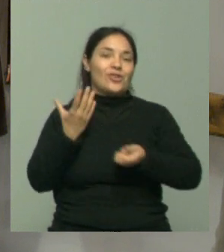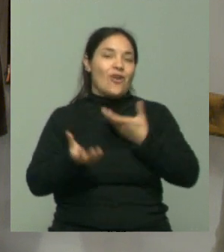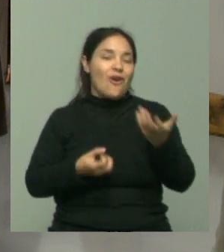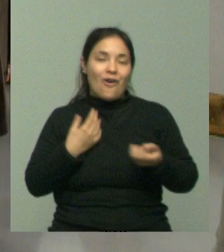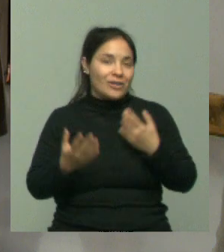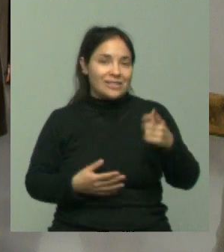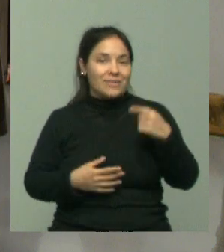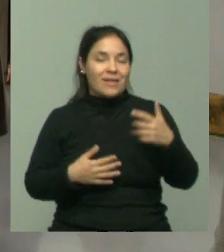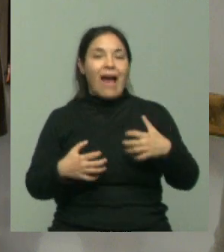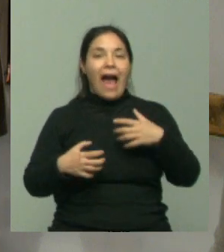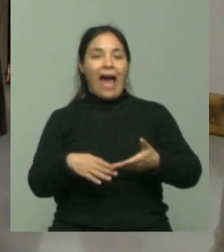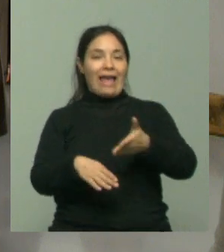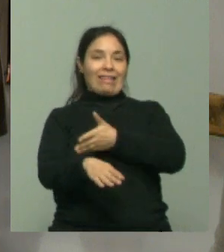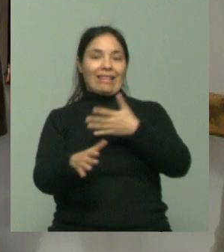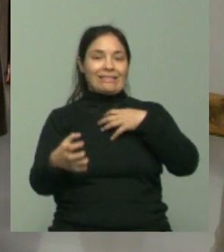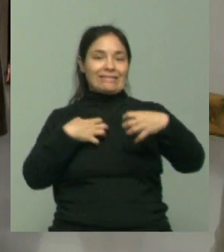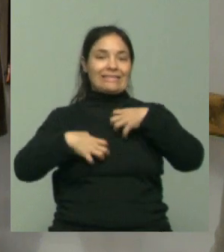claro, la adrenalina, previa... Siempre,